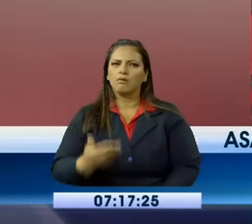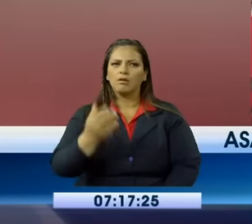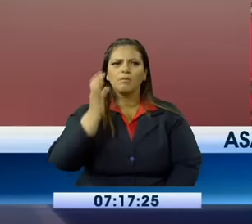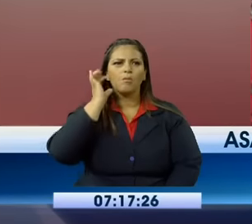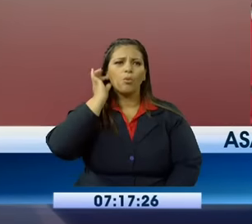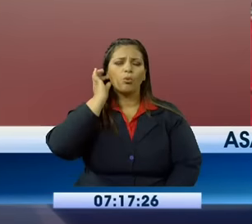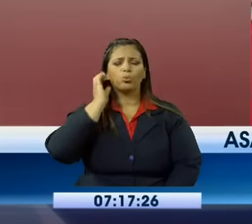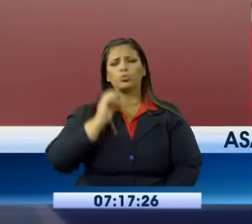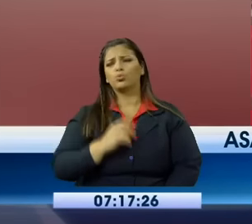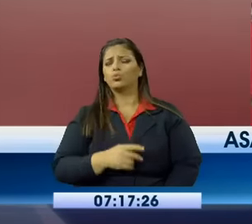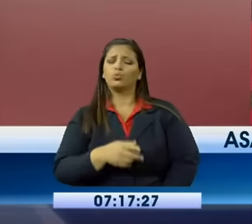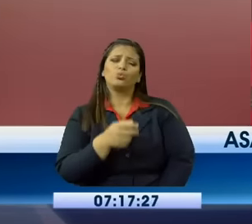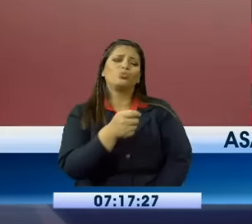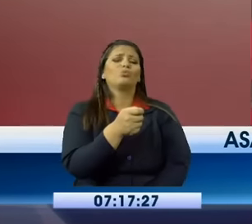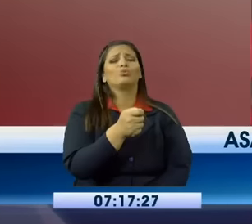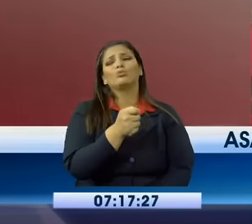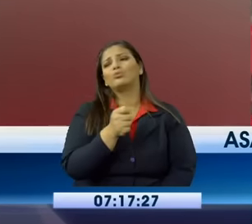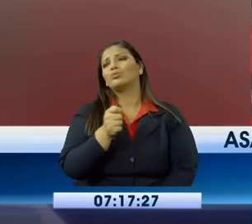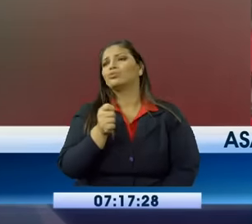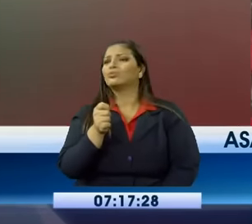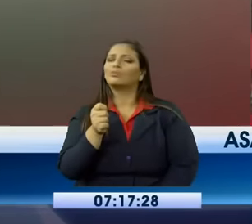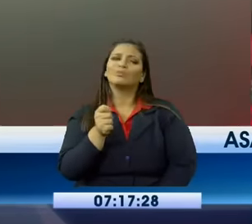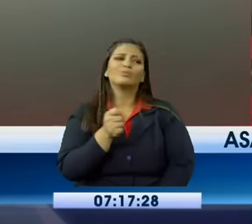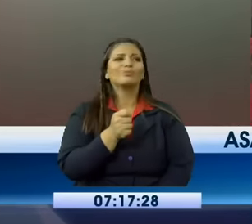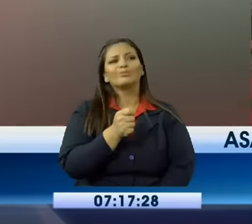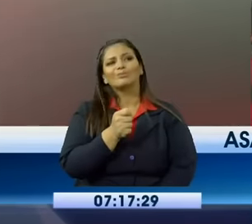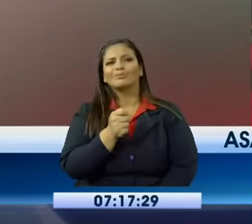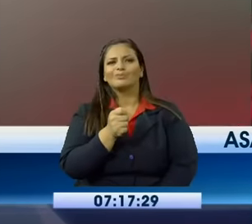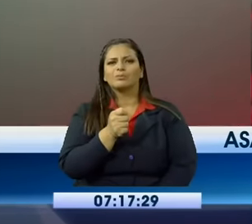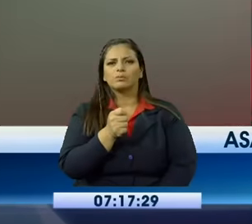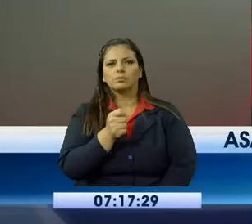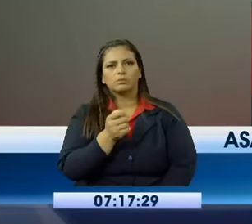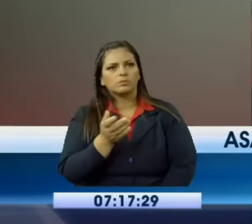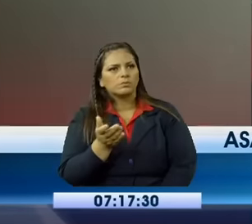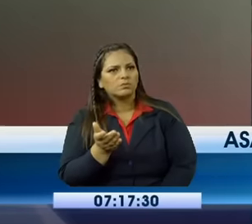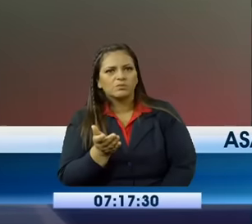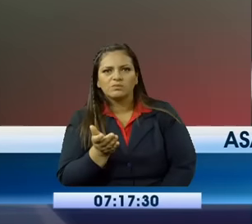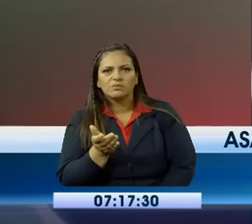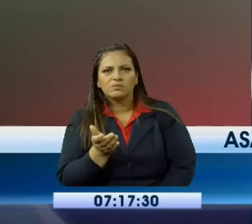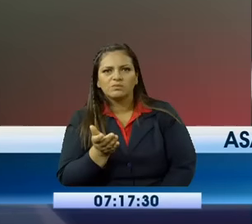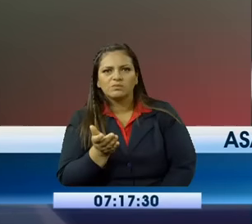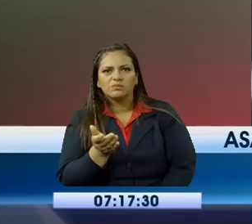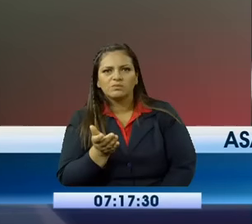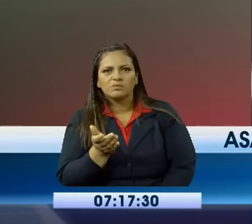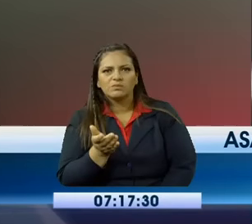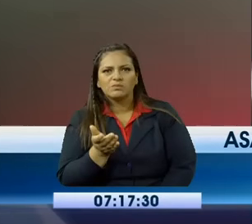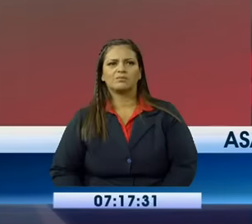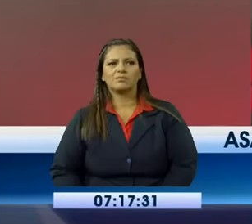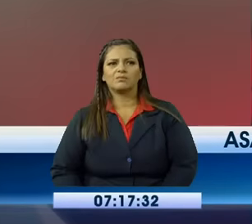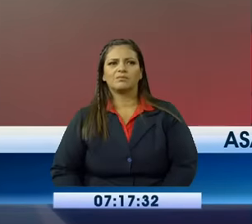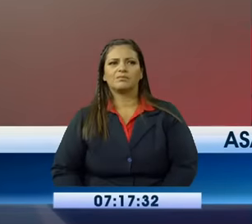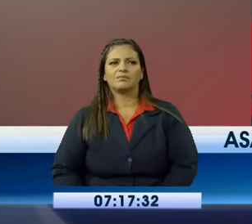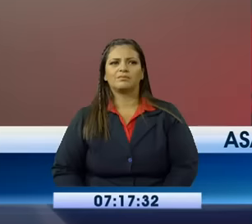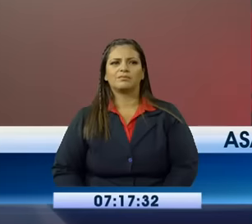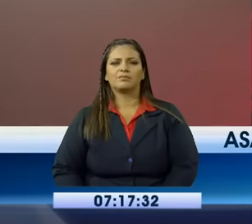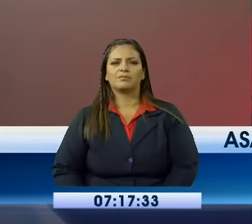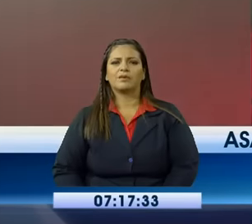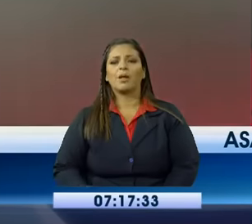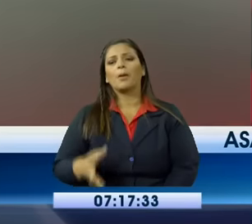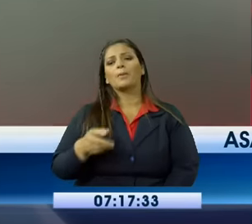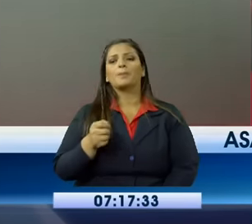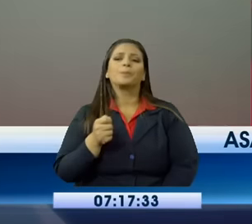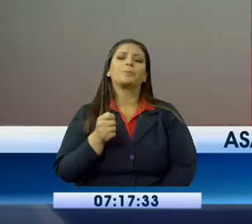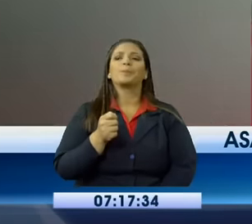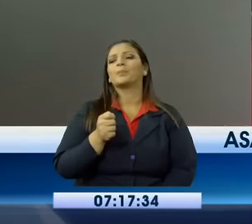la tierna y la dulce con el globito. Claro, con globito. Por favor. Mira, mira dónde van, ve. Sí, mira, pero si parecen nenes. Sí. Con globo y